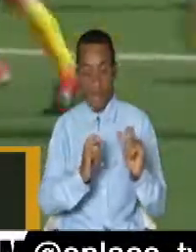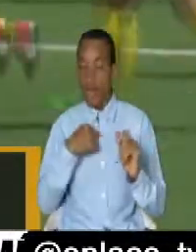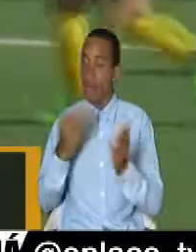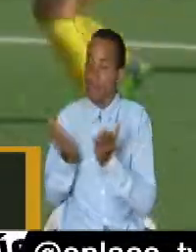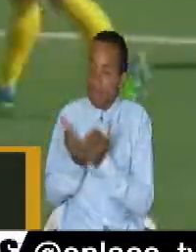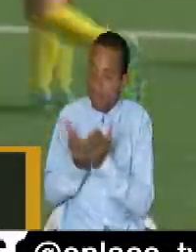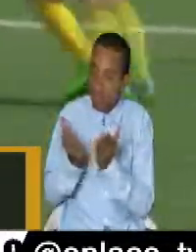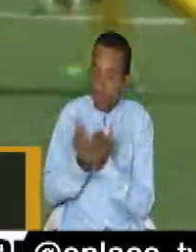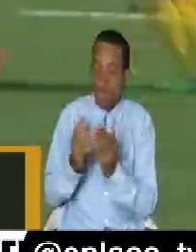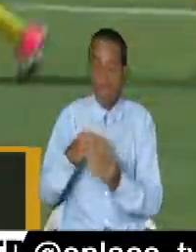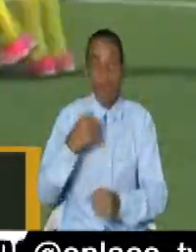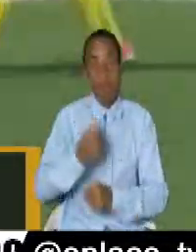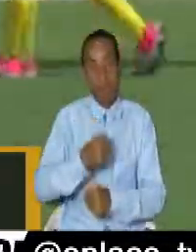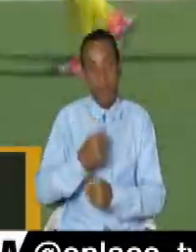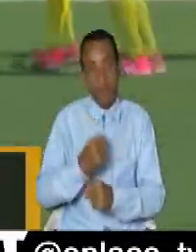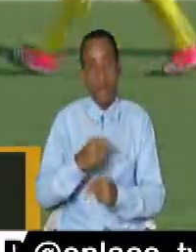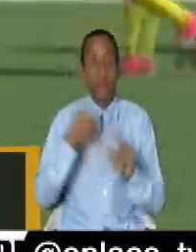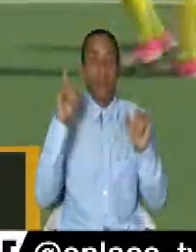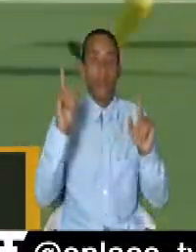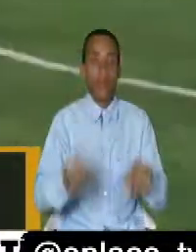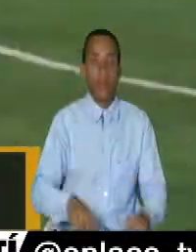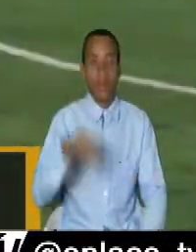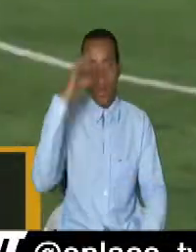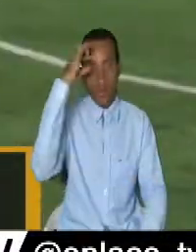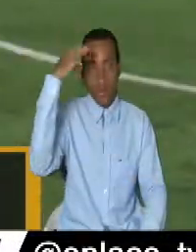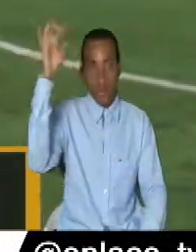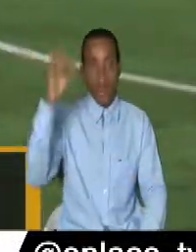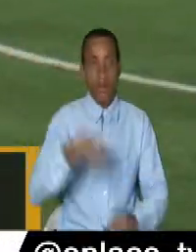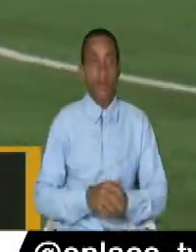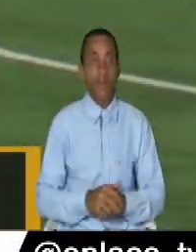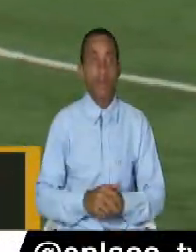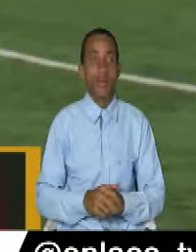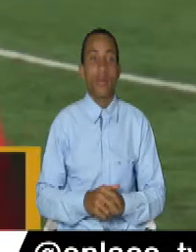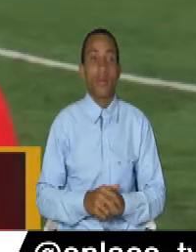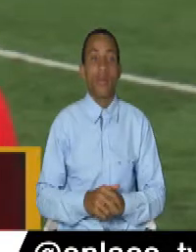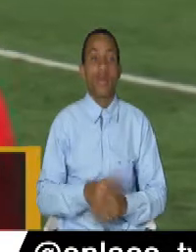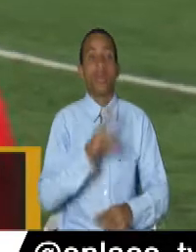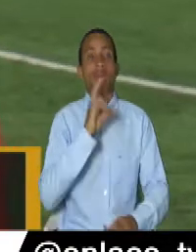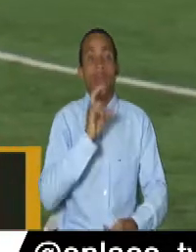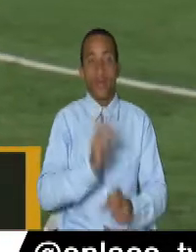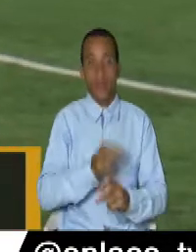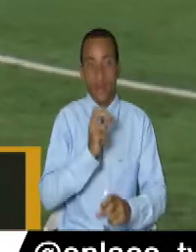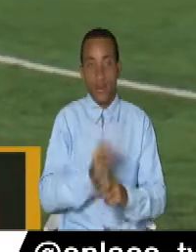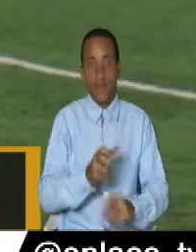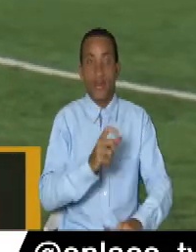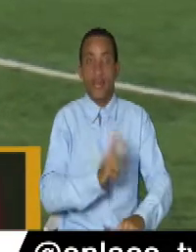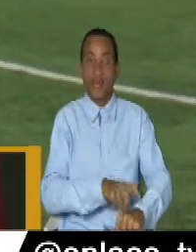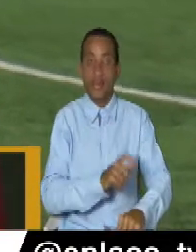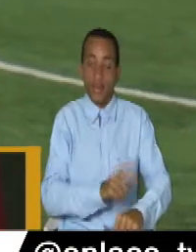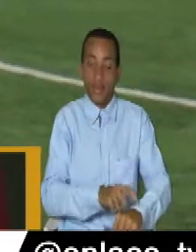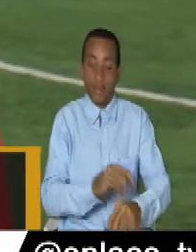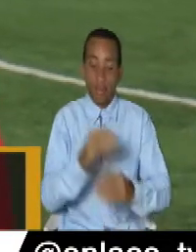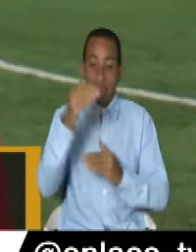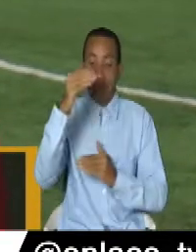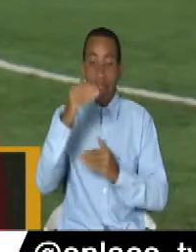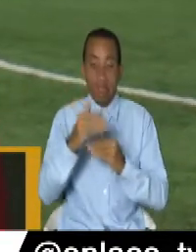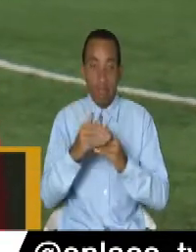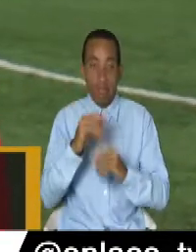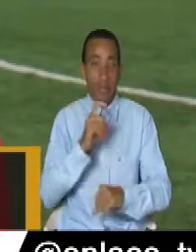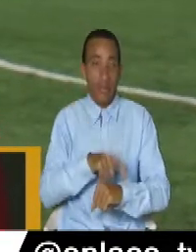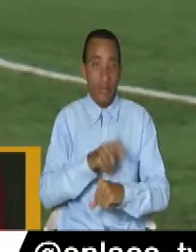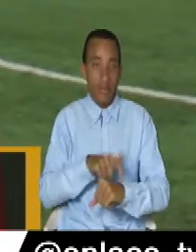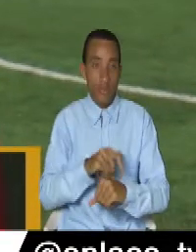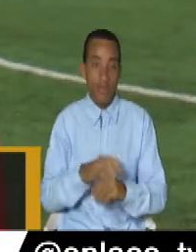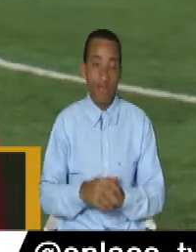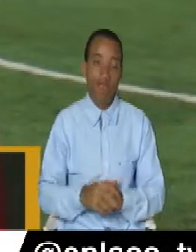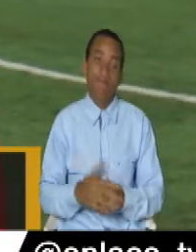sea reconocida y ejercerlo también profesionalmente. Pues es algo muy complicado porque el tiempo es muy reducido, pero